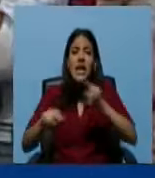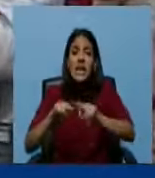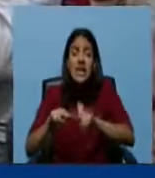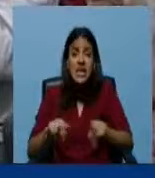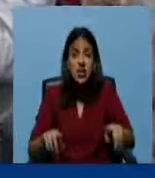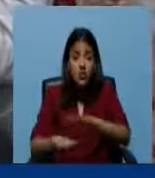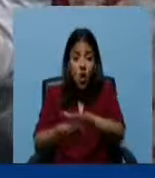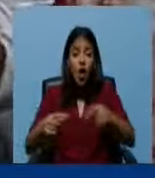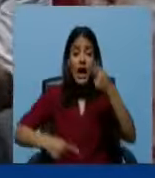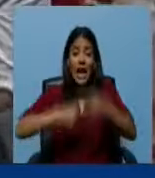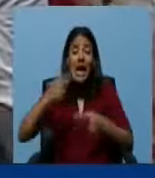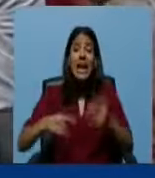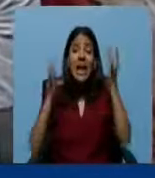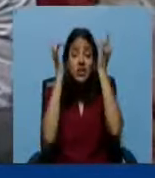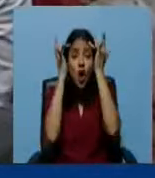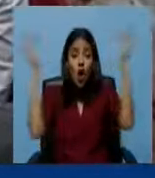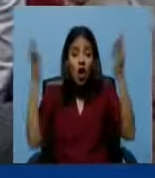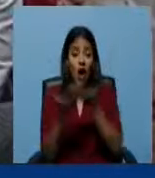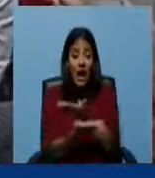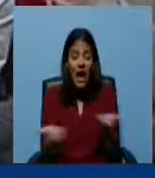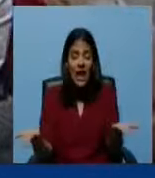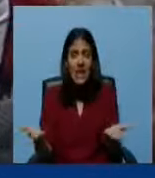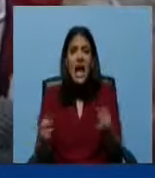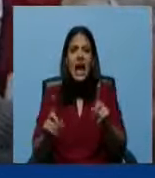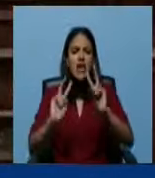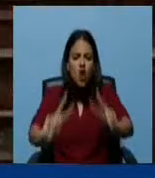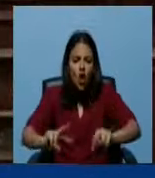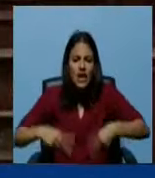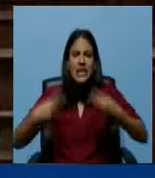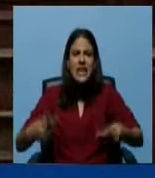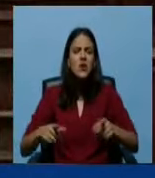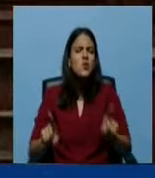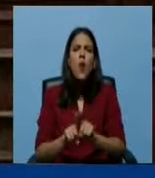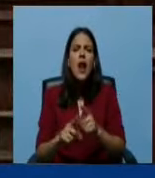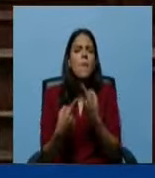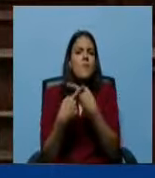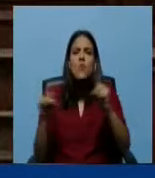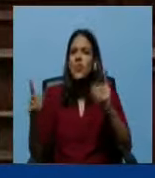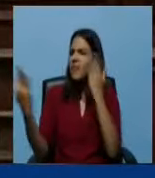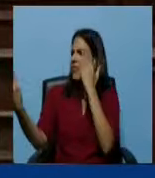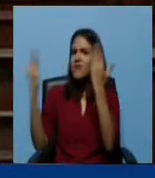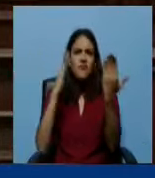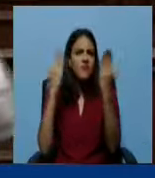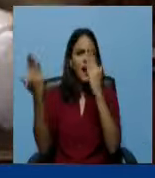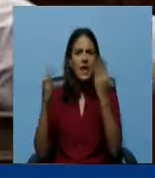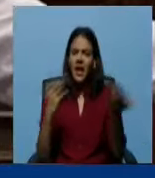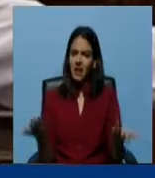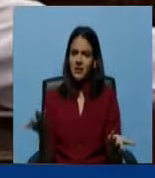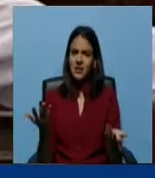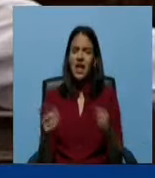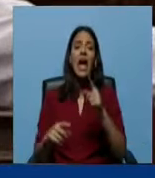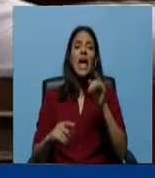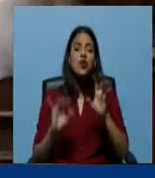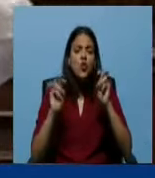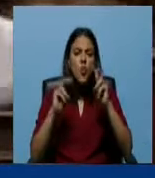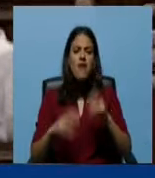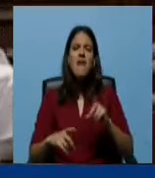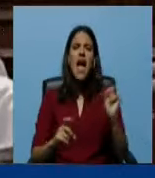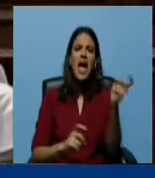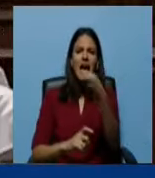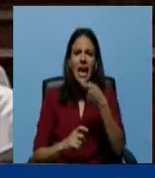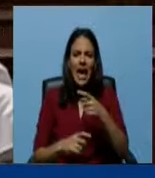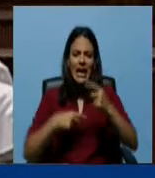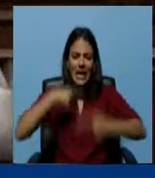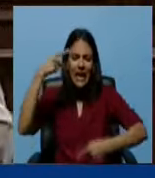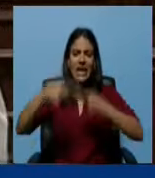renovados. Son muy distintos a nosotros. Son la generación ya de la nueva época de transición de la